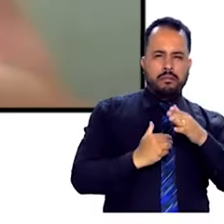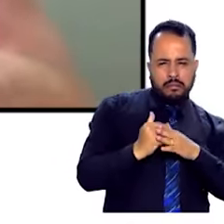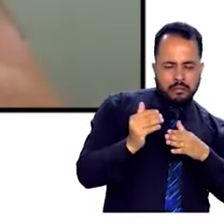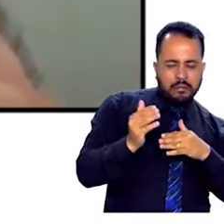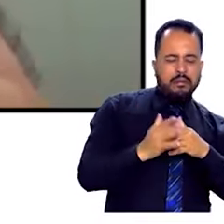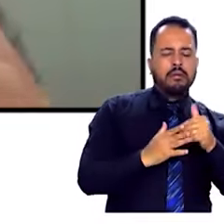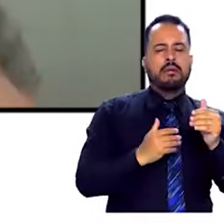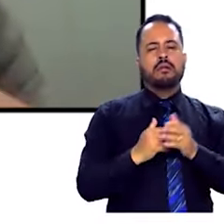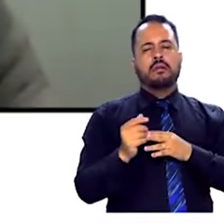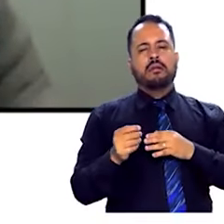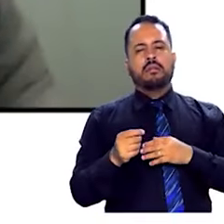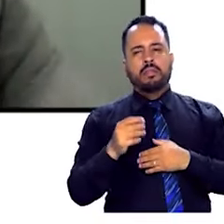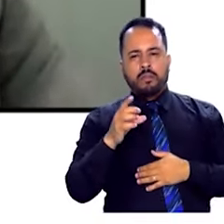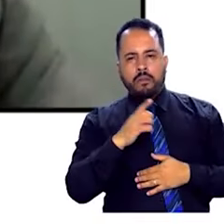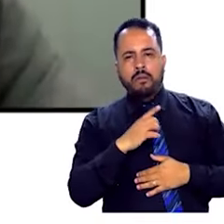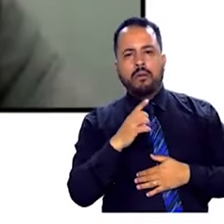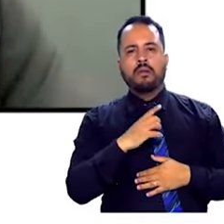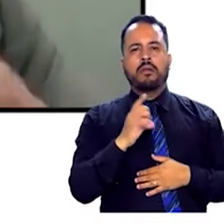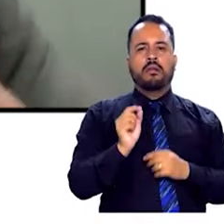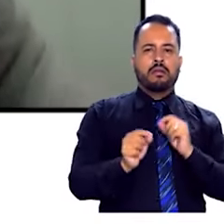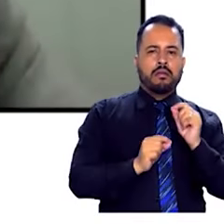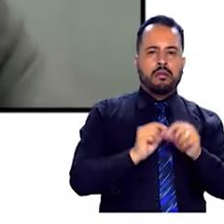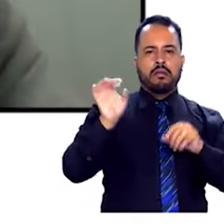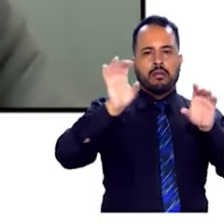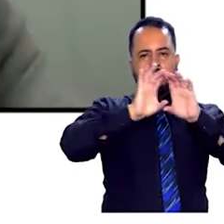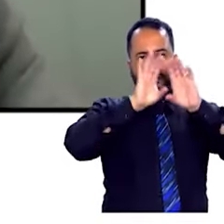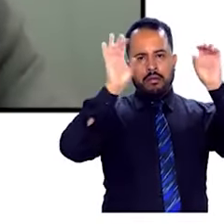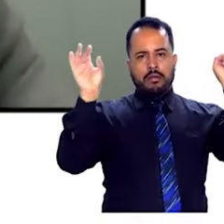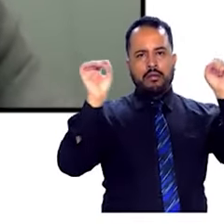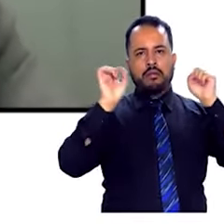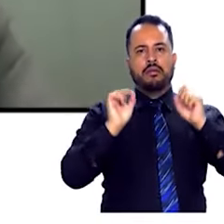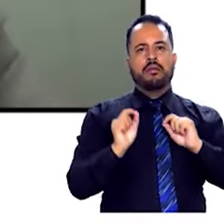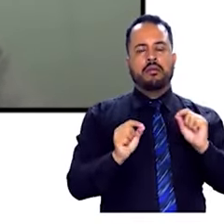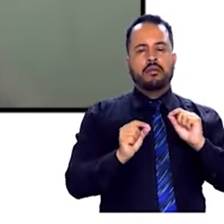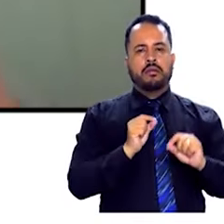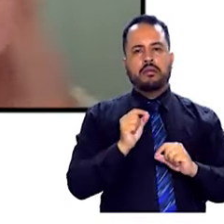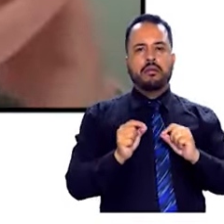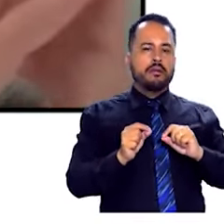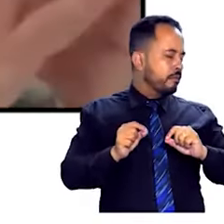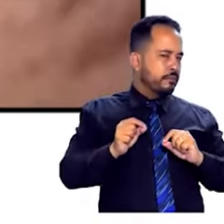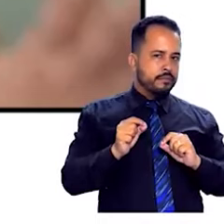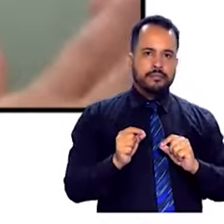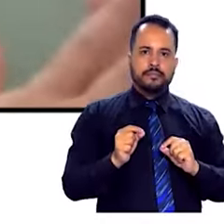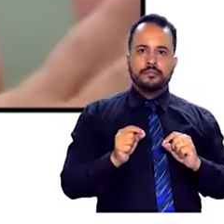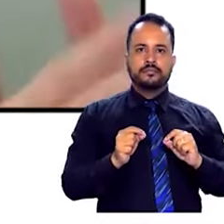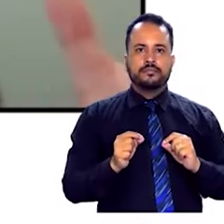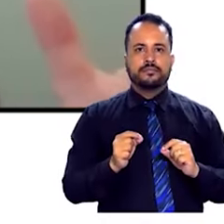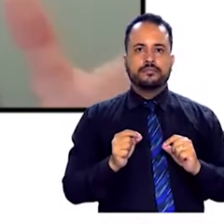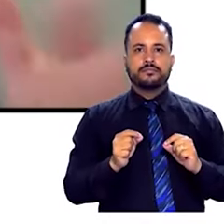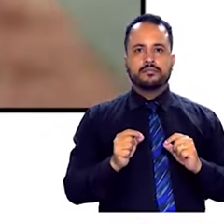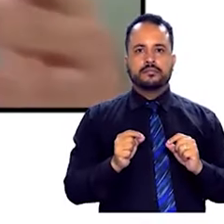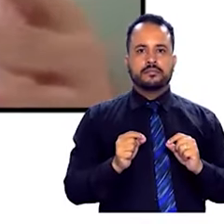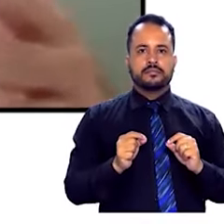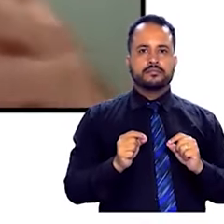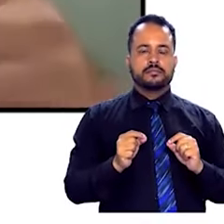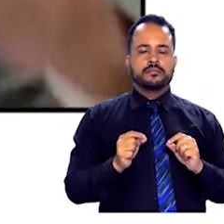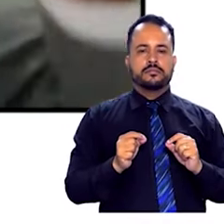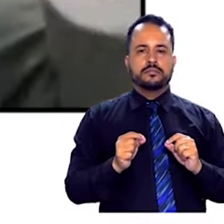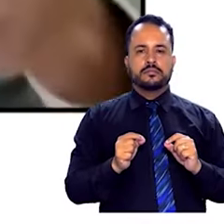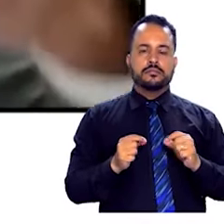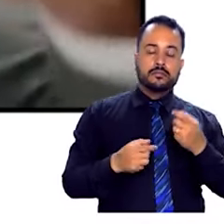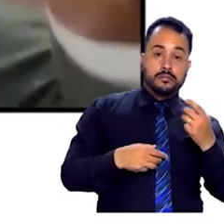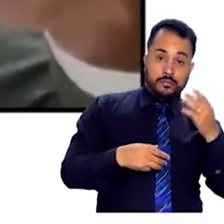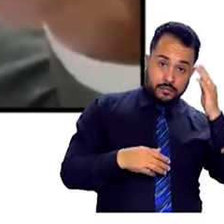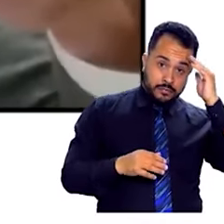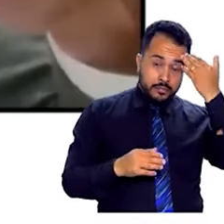de Los alcances de Las normas que le otorgan su competencia fue reduciendo los alcances de su competencia en las otras